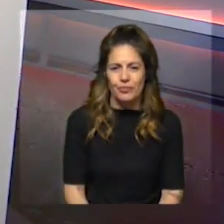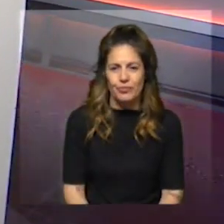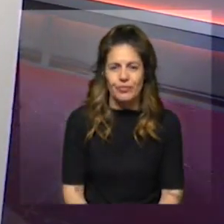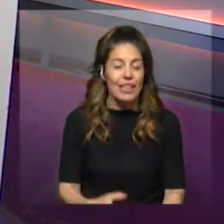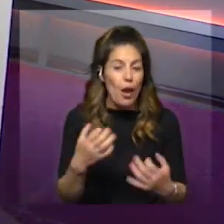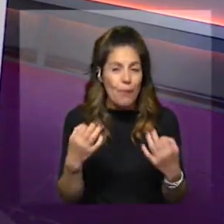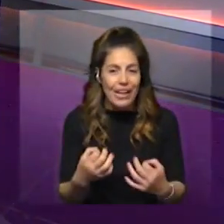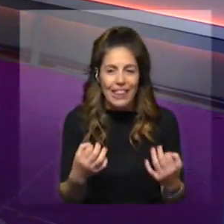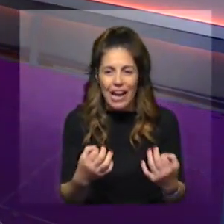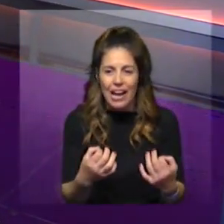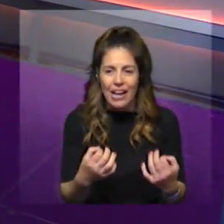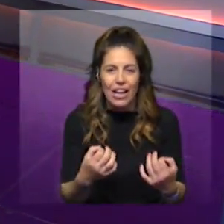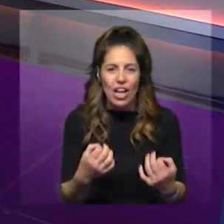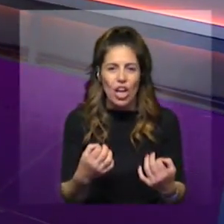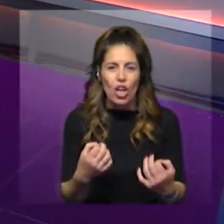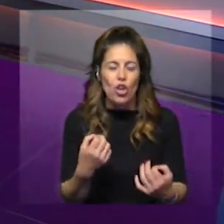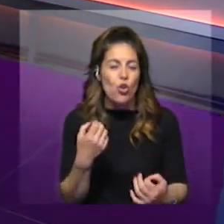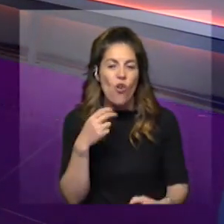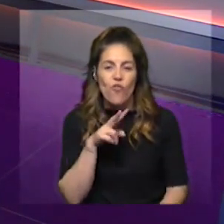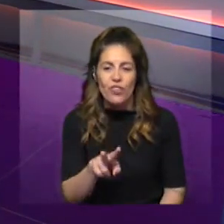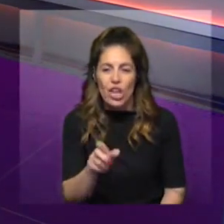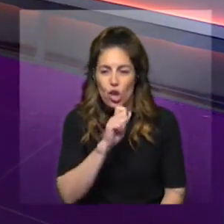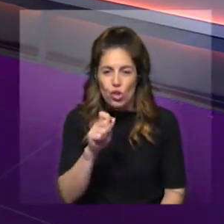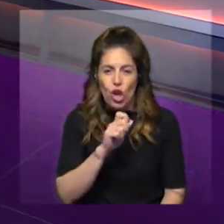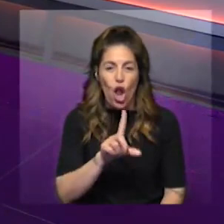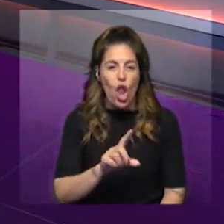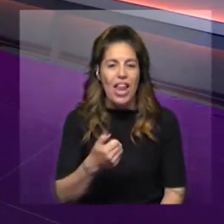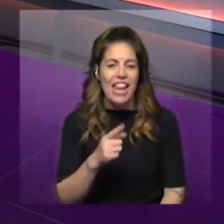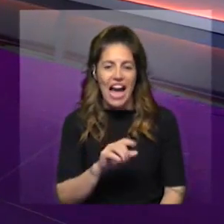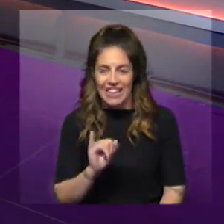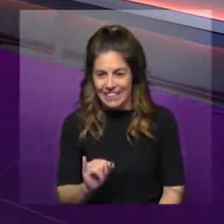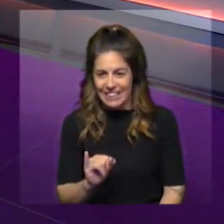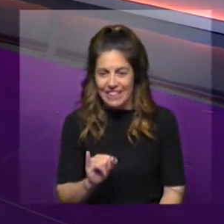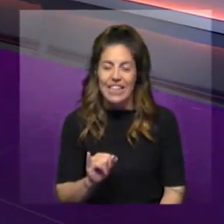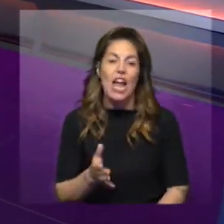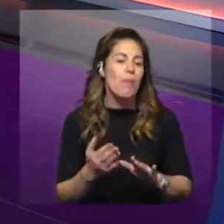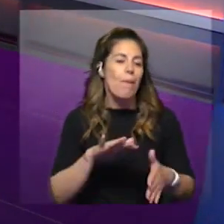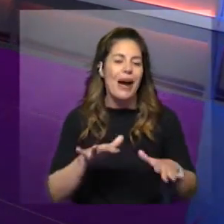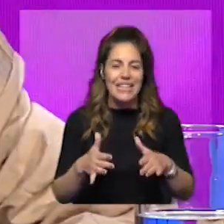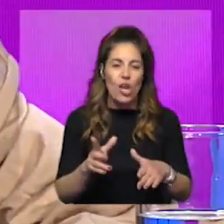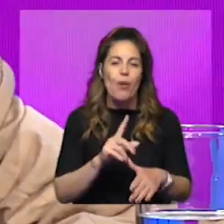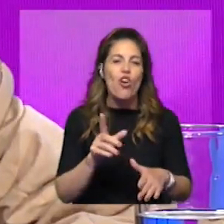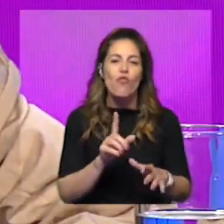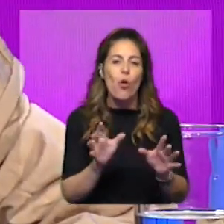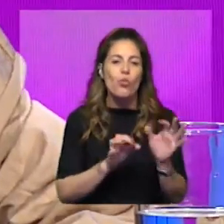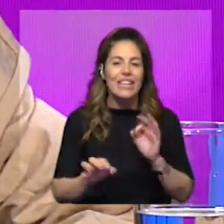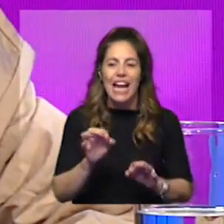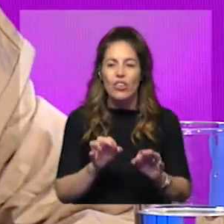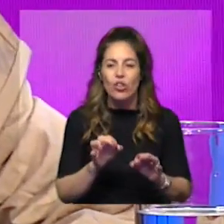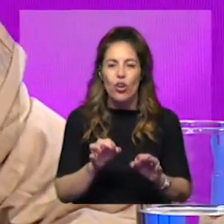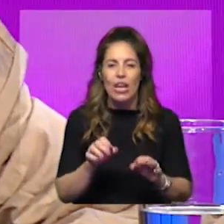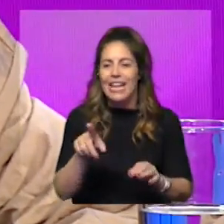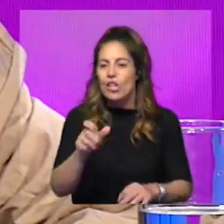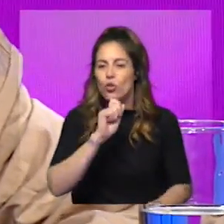En verdad, no he visto los shows que... Bueno, el de Lali. El de Lali fue el más parecido, pero no fue un teatro. Creo que, por ejemplo, su